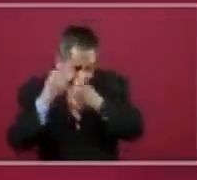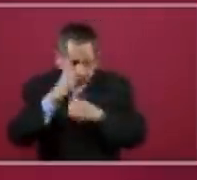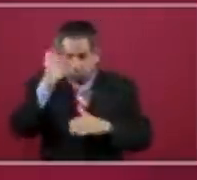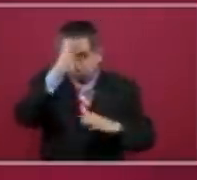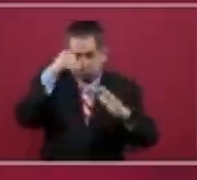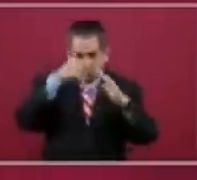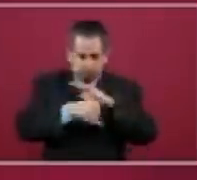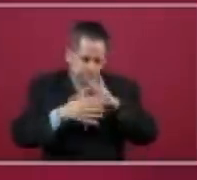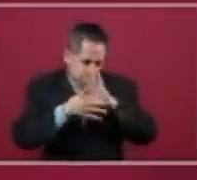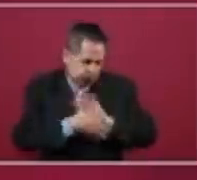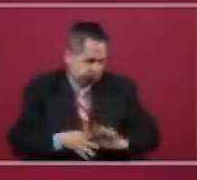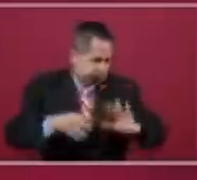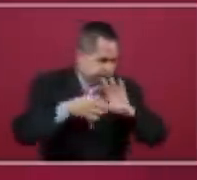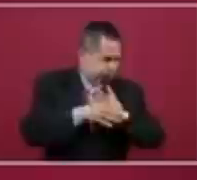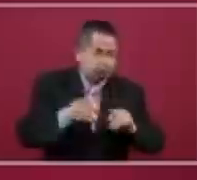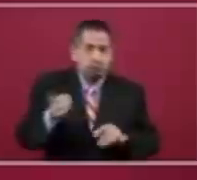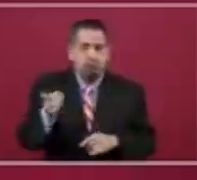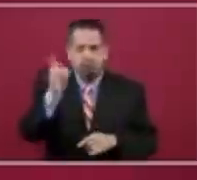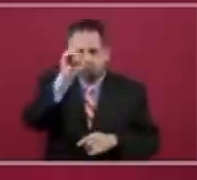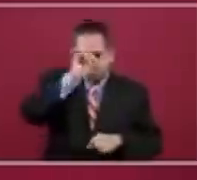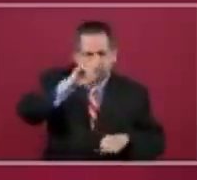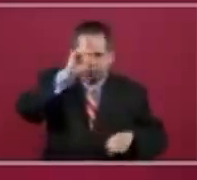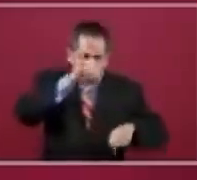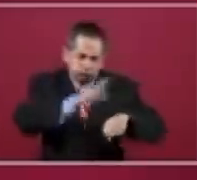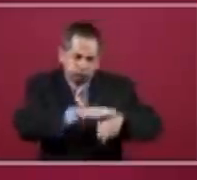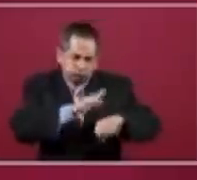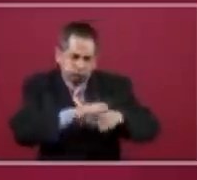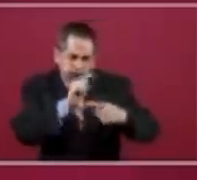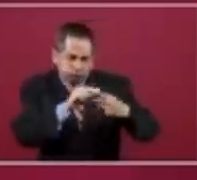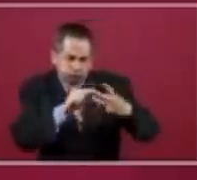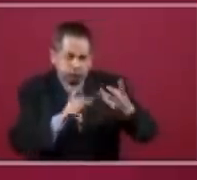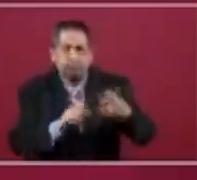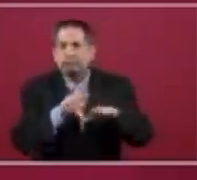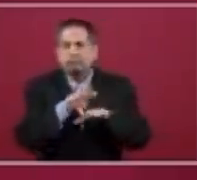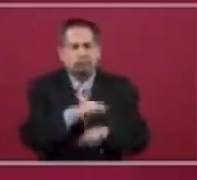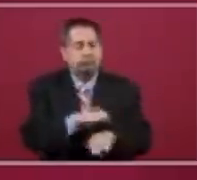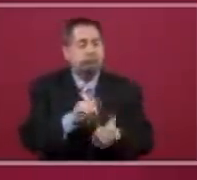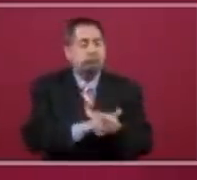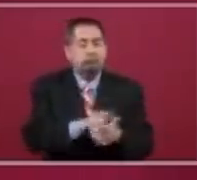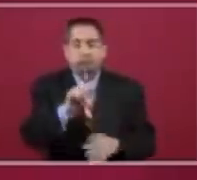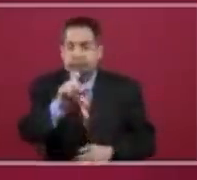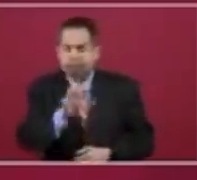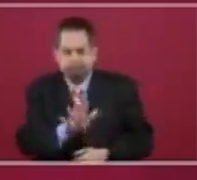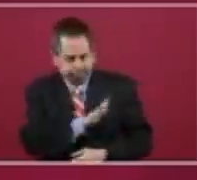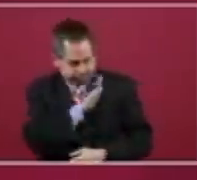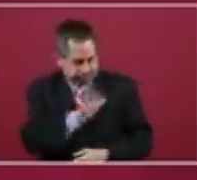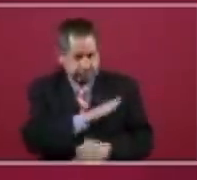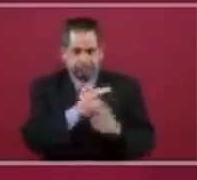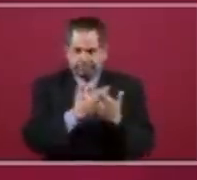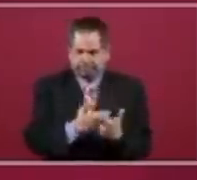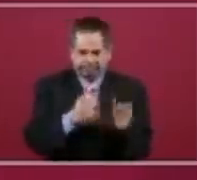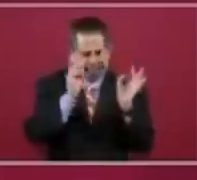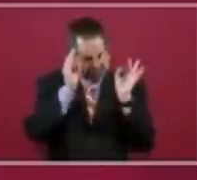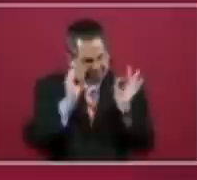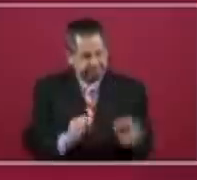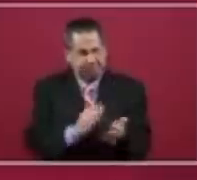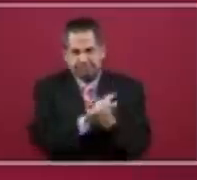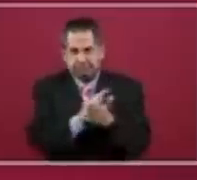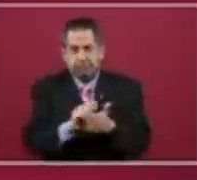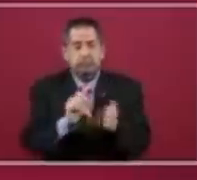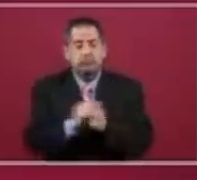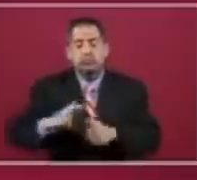científica y cuyas recomendaciones se enfocarán en la calidad y en la calidad del agua del